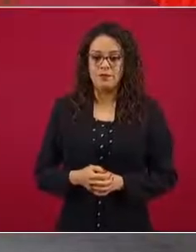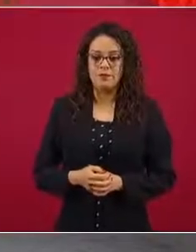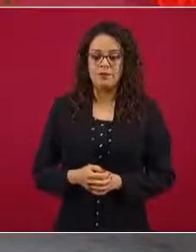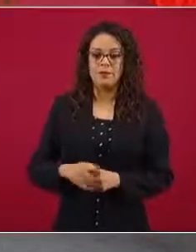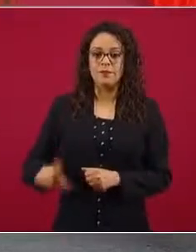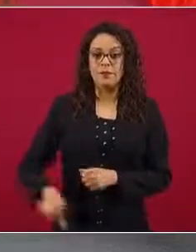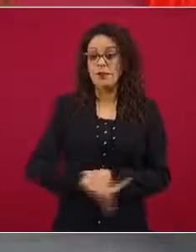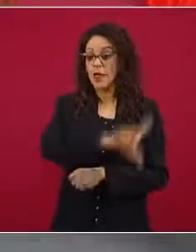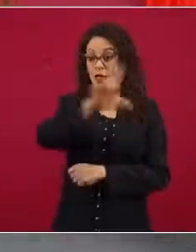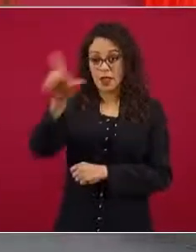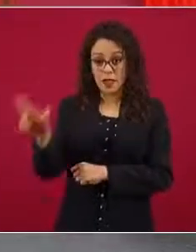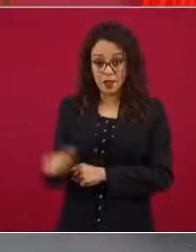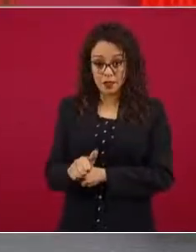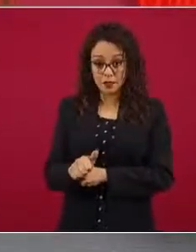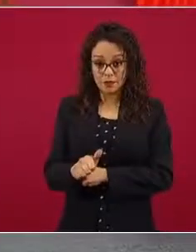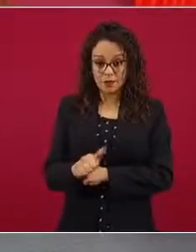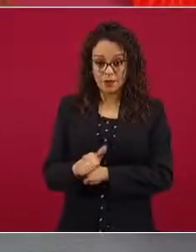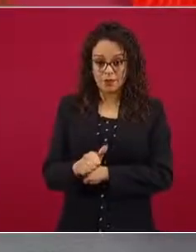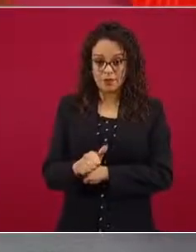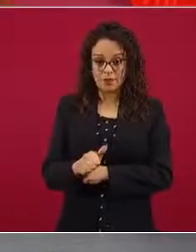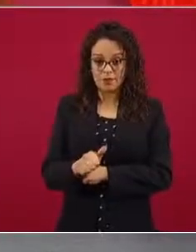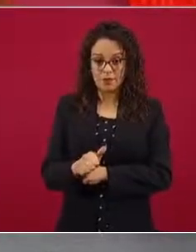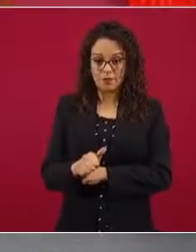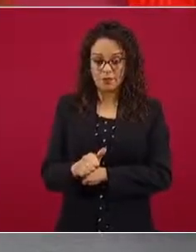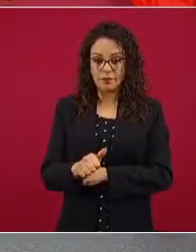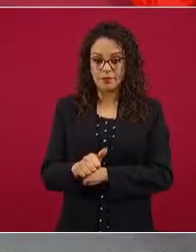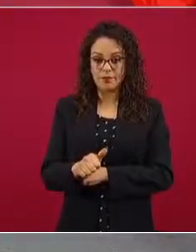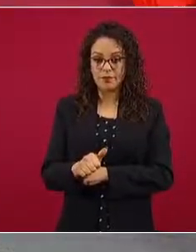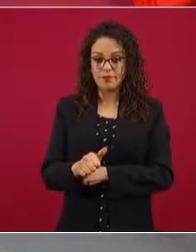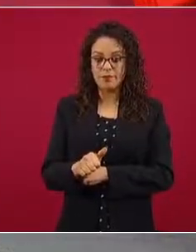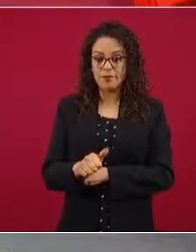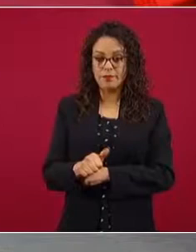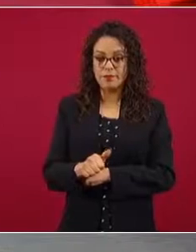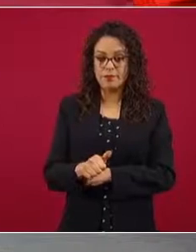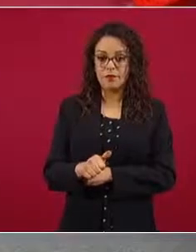el partido que había ayudado fue ayudado.